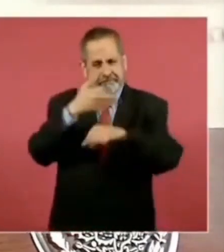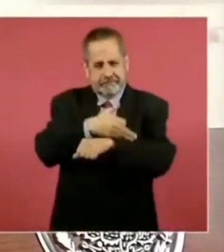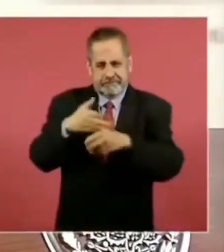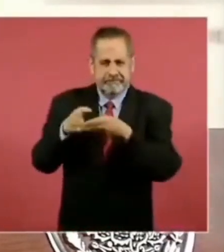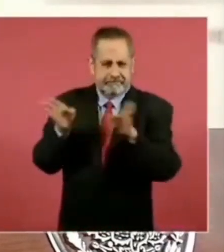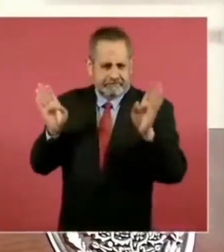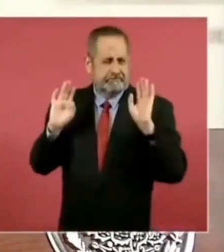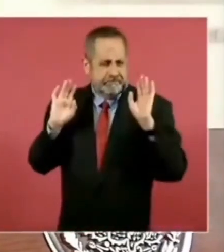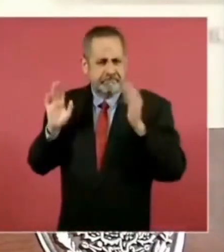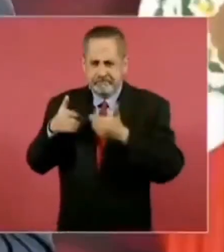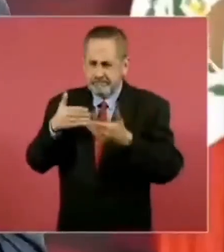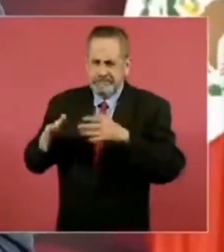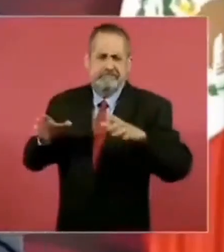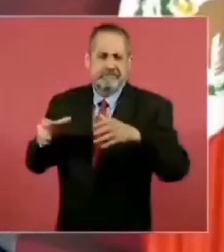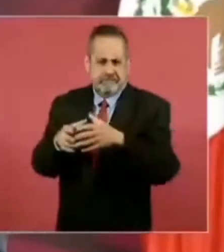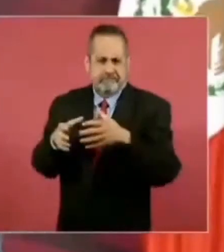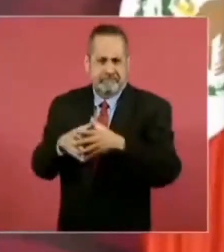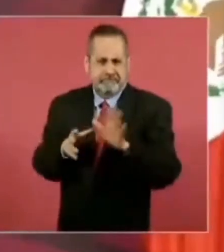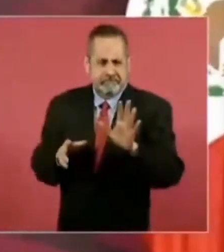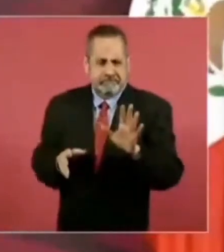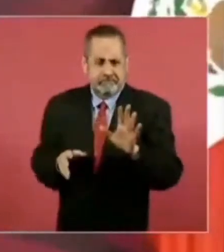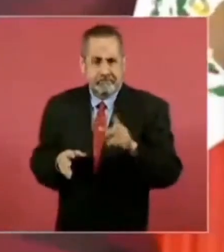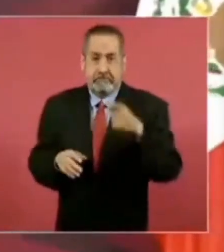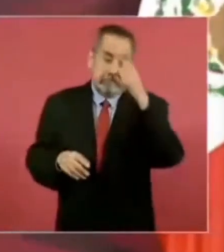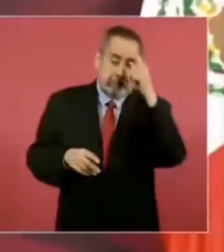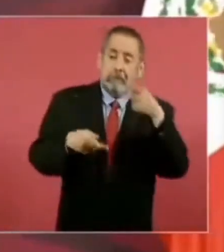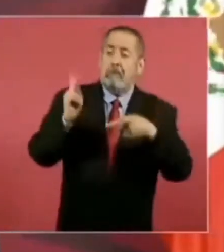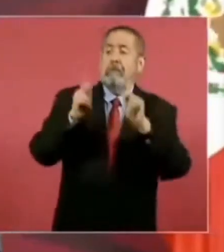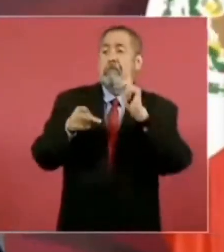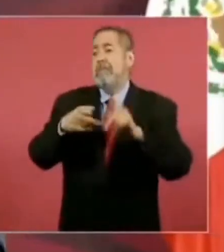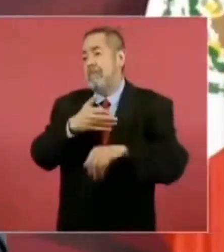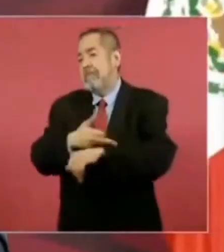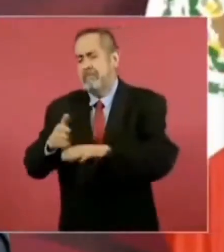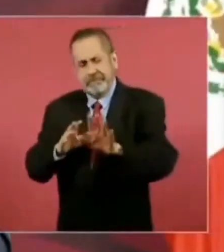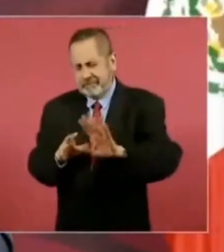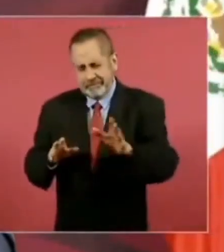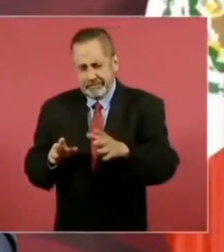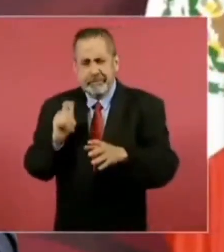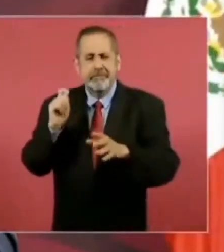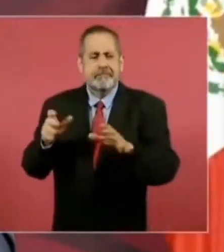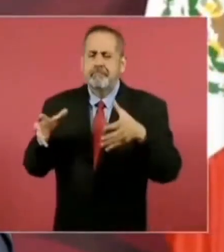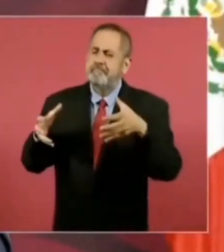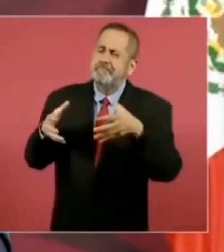moderno, para que nadie vaya a pensar